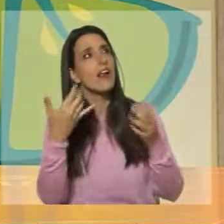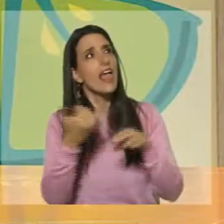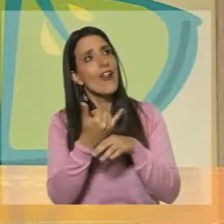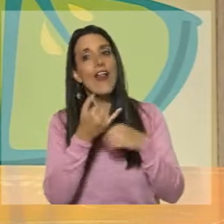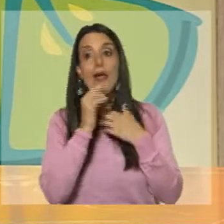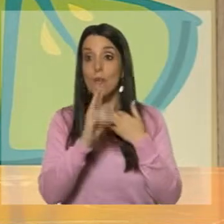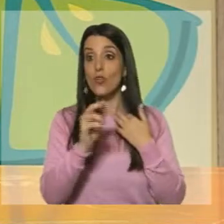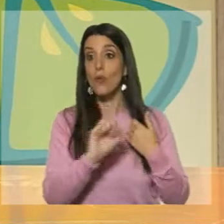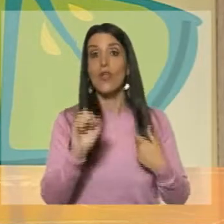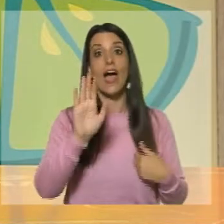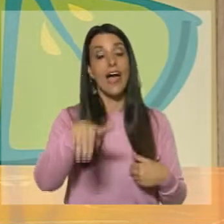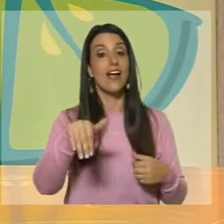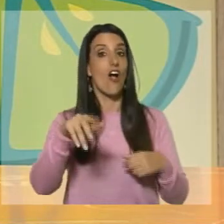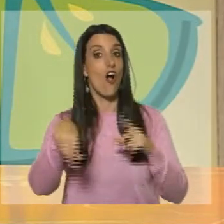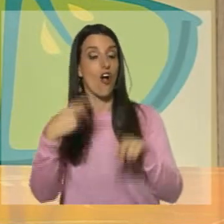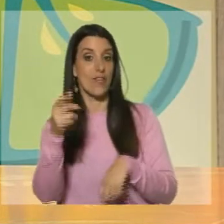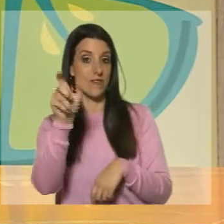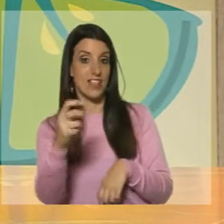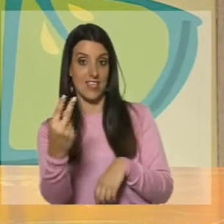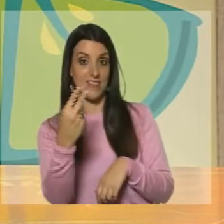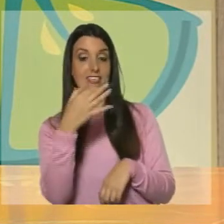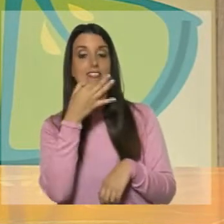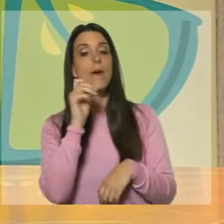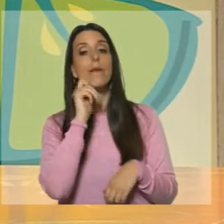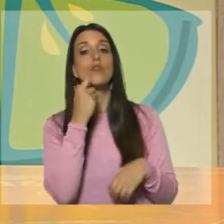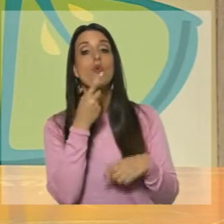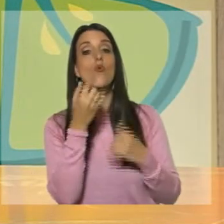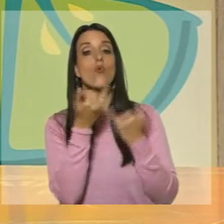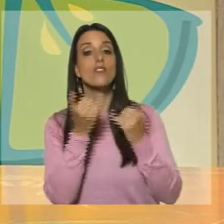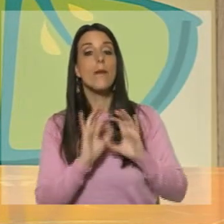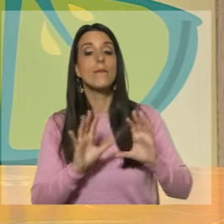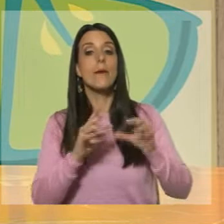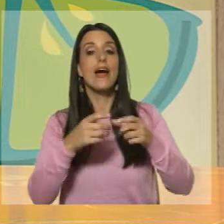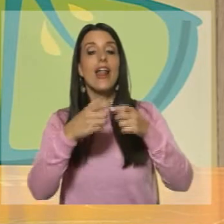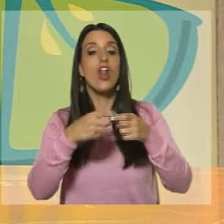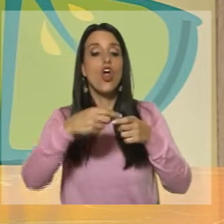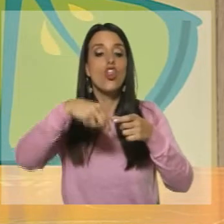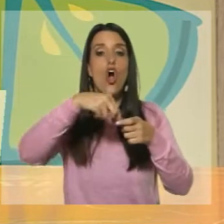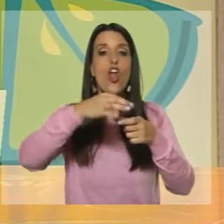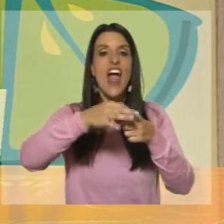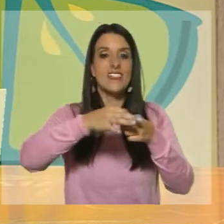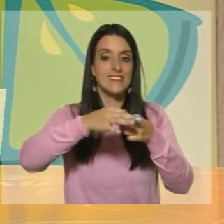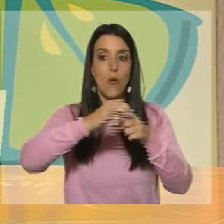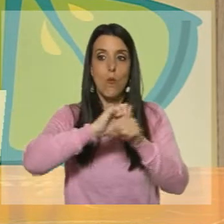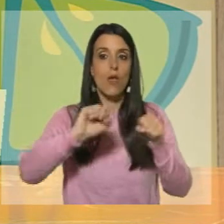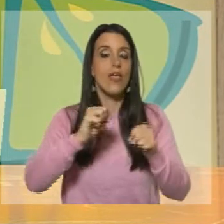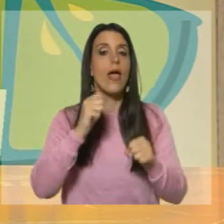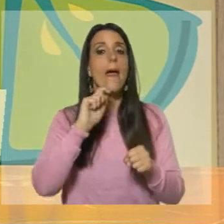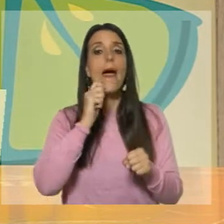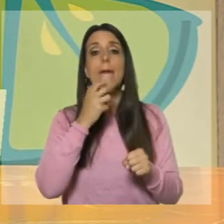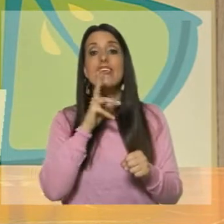pastelería. Sobre pastelería. Mira, aquí tenemos otra televidente que nos dice: me gustaría que un día preparen donas, porque a mi hija les encanta y no las sé